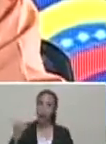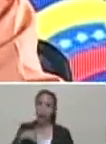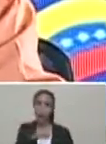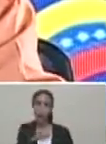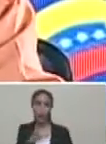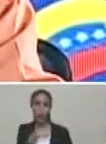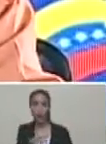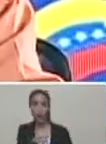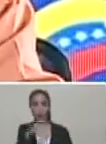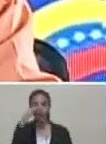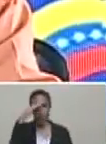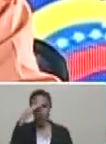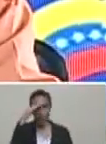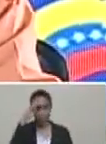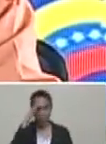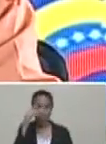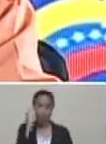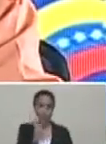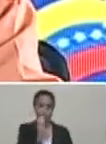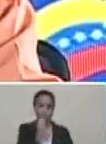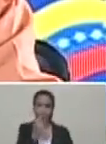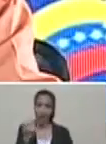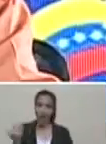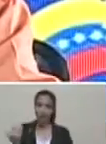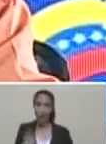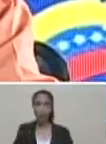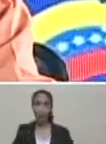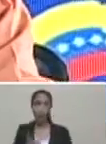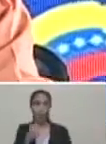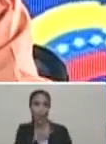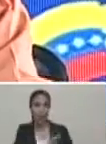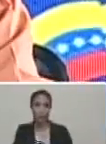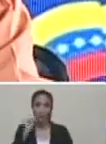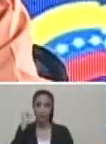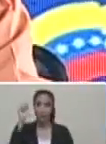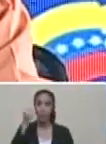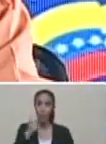de la revolución cubana declaró el carácter socialista de la revolución.